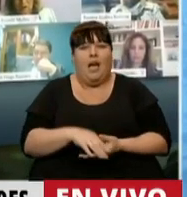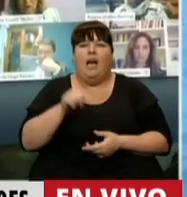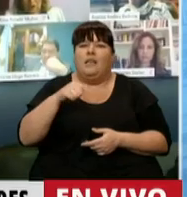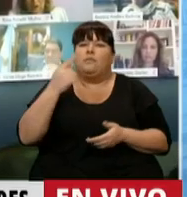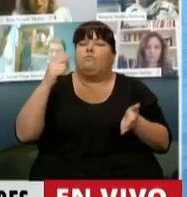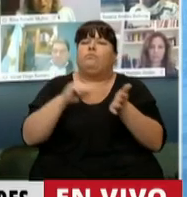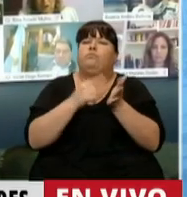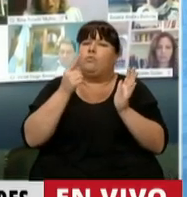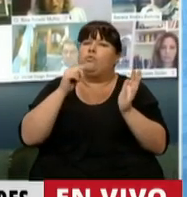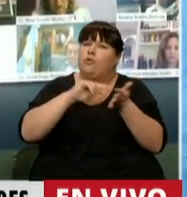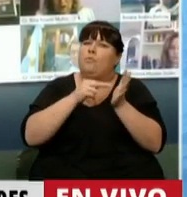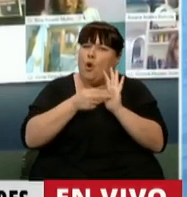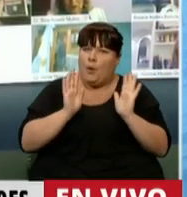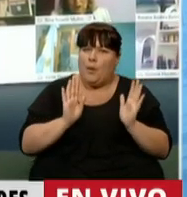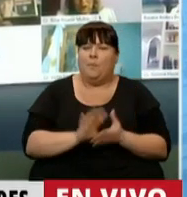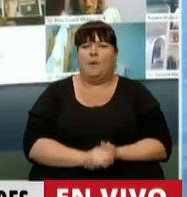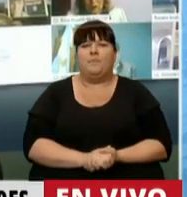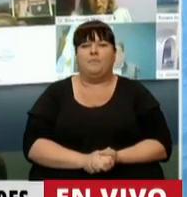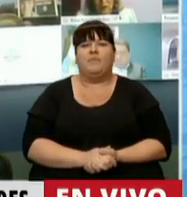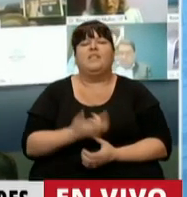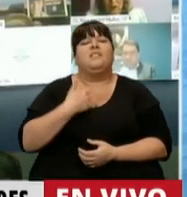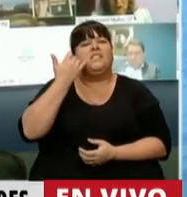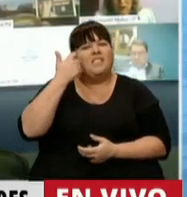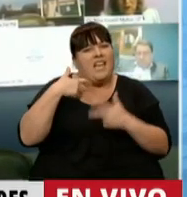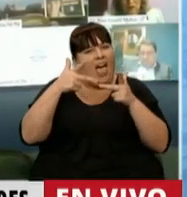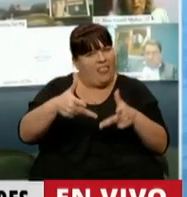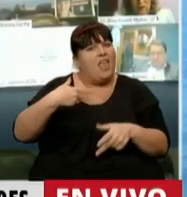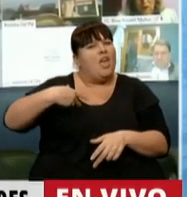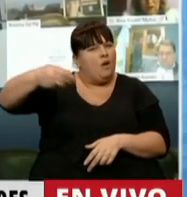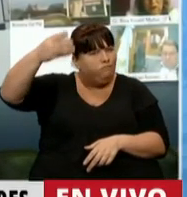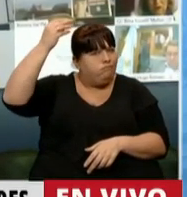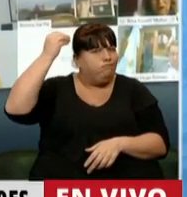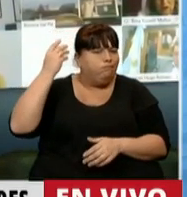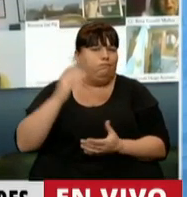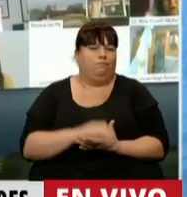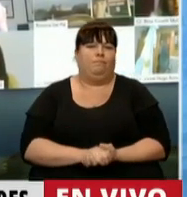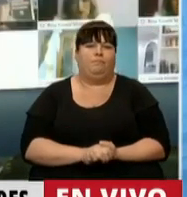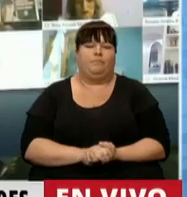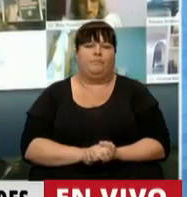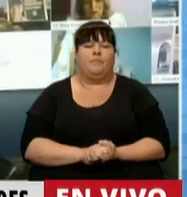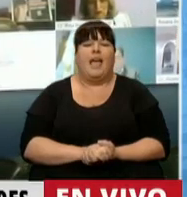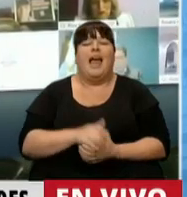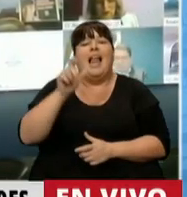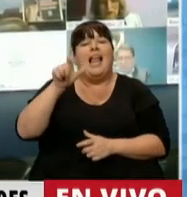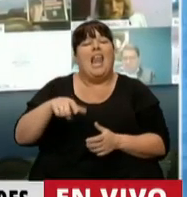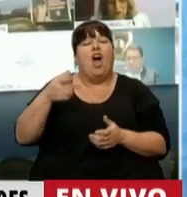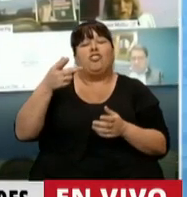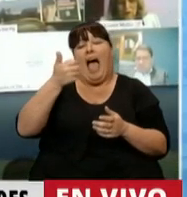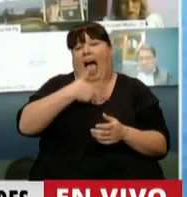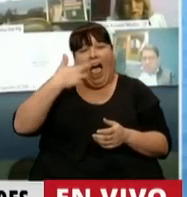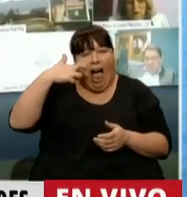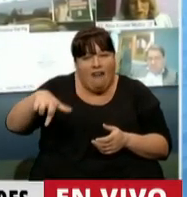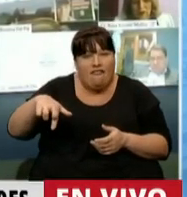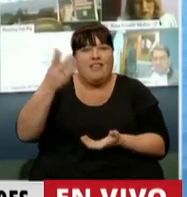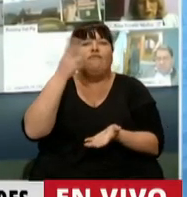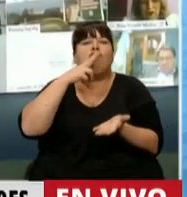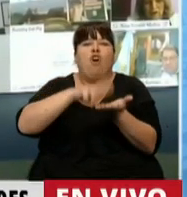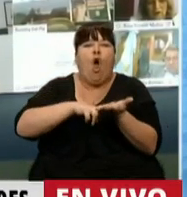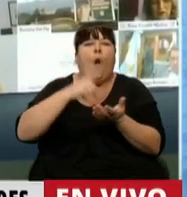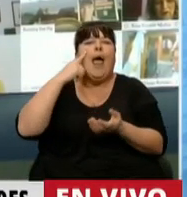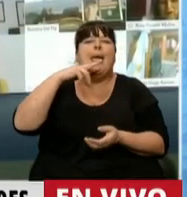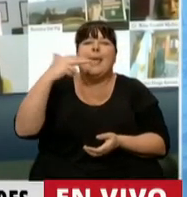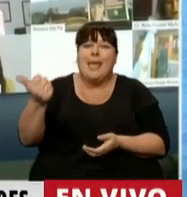tema que ya lo dije reiteradas veces. Los agentes de retención, los que cobraron el